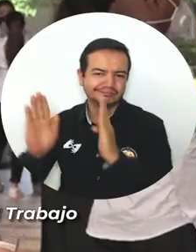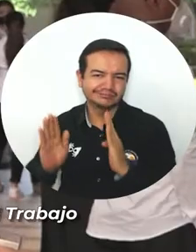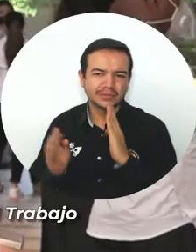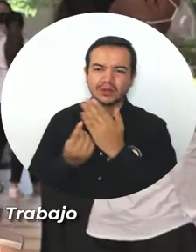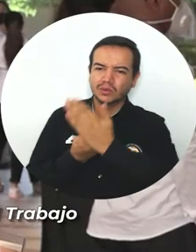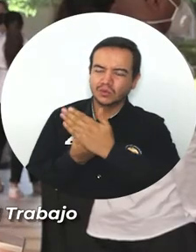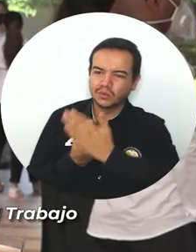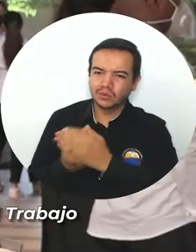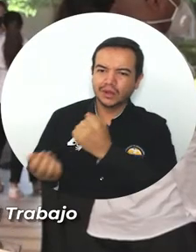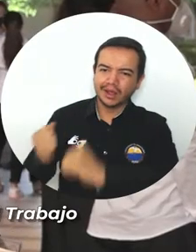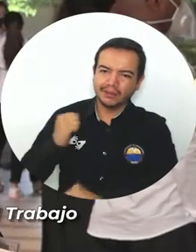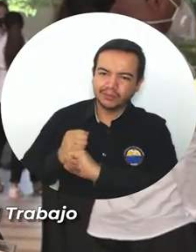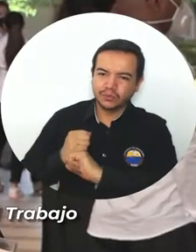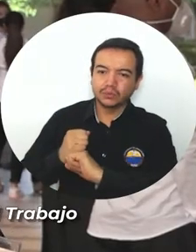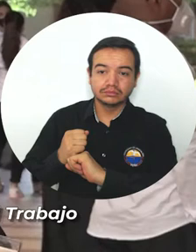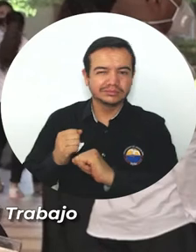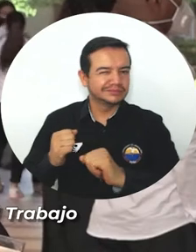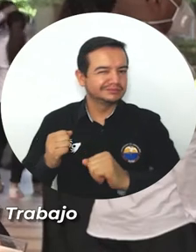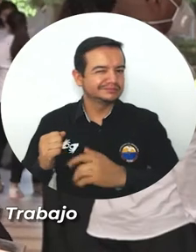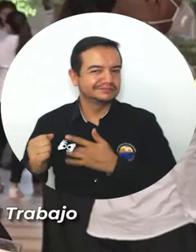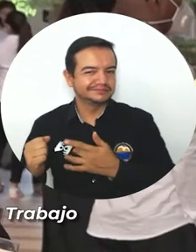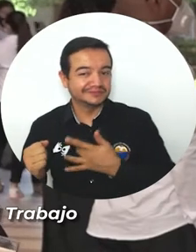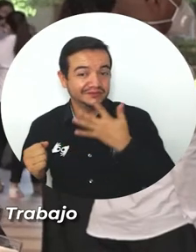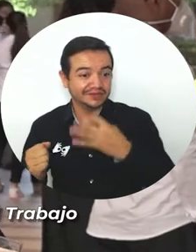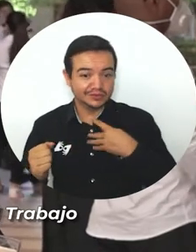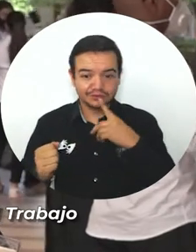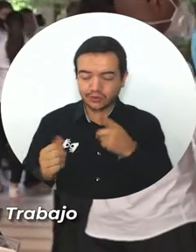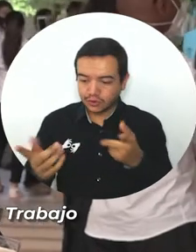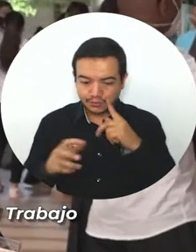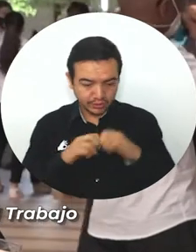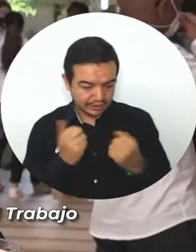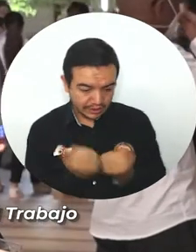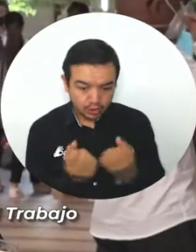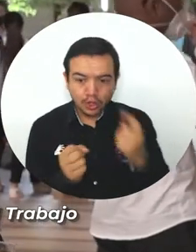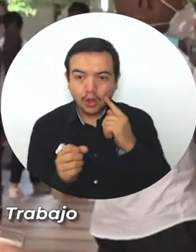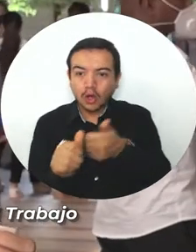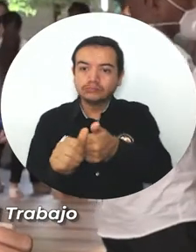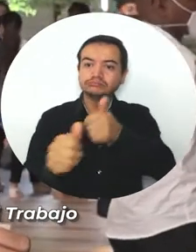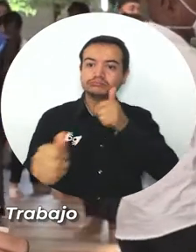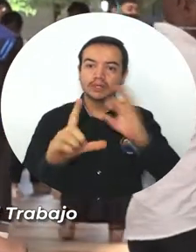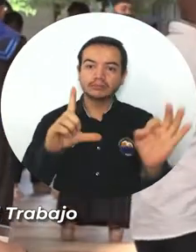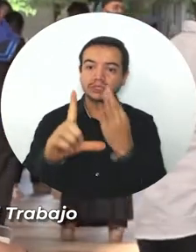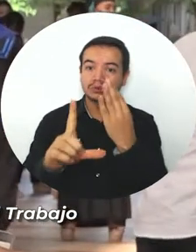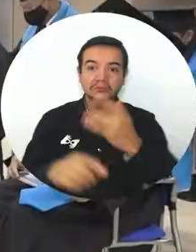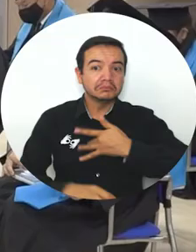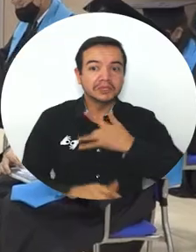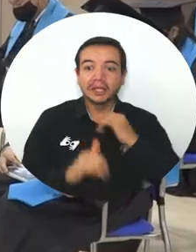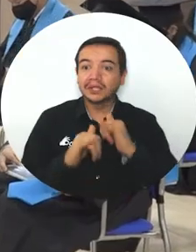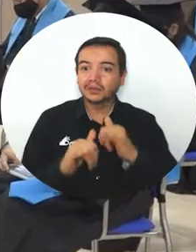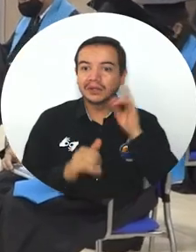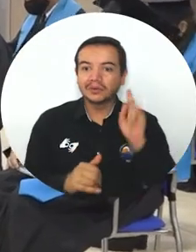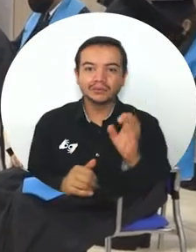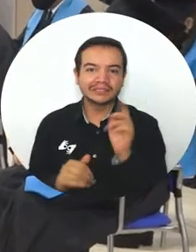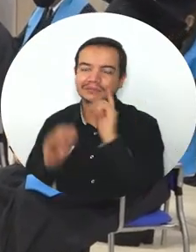sus estudiantes y no sentimos la diferencia de formarnos en un salón de clases a formarnos virtualmente porque toda la